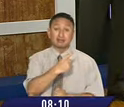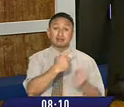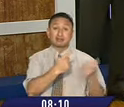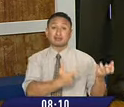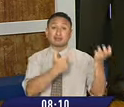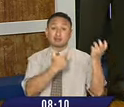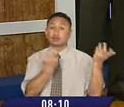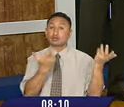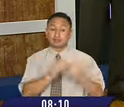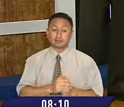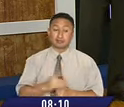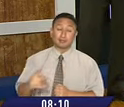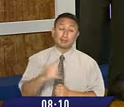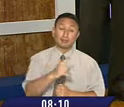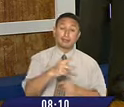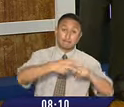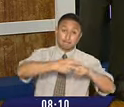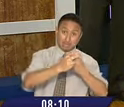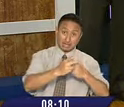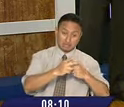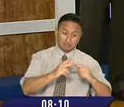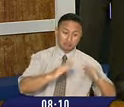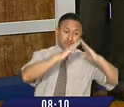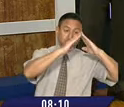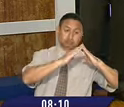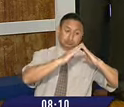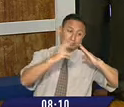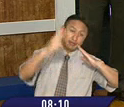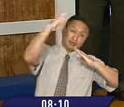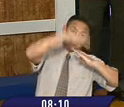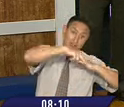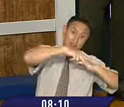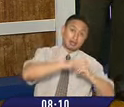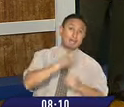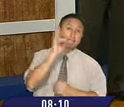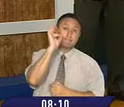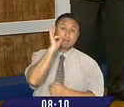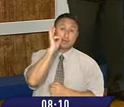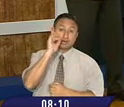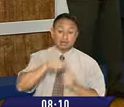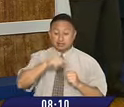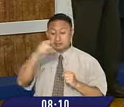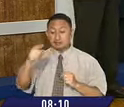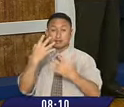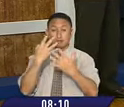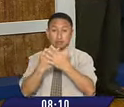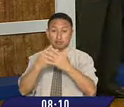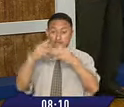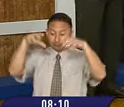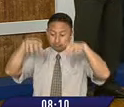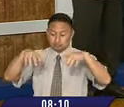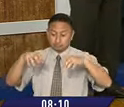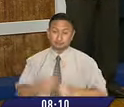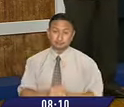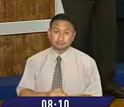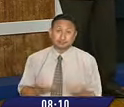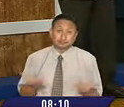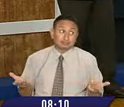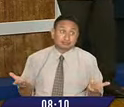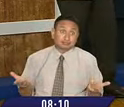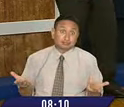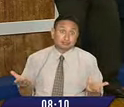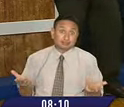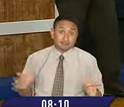encontrada en el techo de una mecánica y la marihuana en la terraza de uno de los pabellones. Ya pues. Todo completo. Toda la